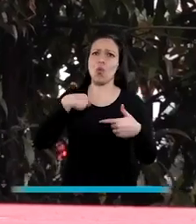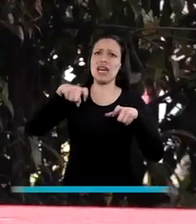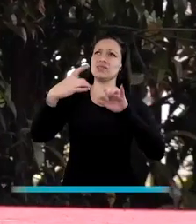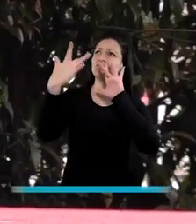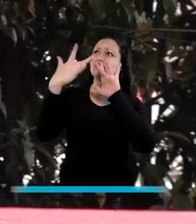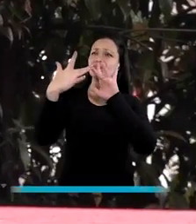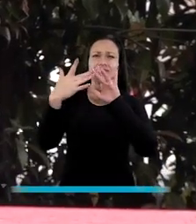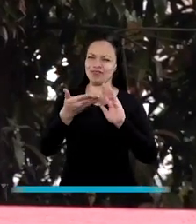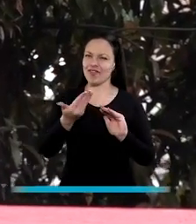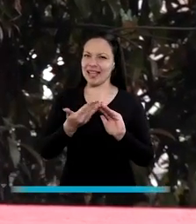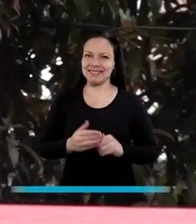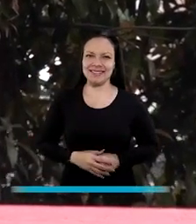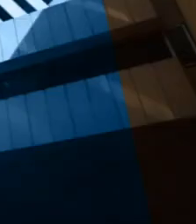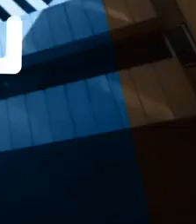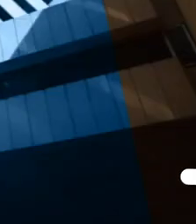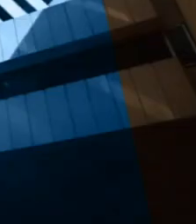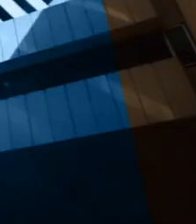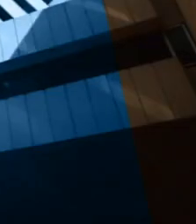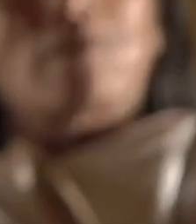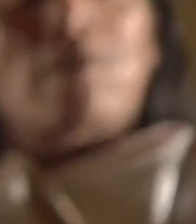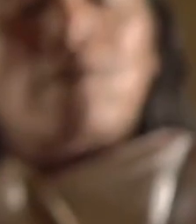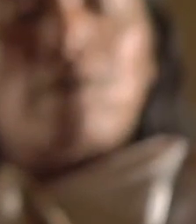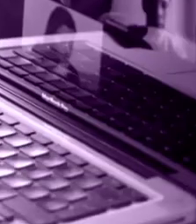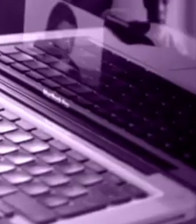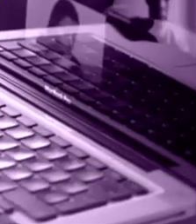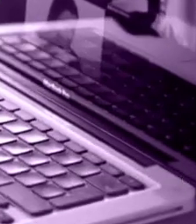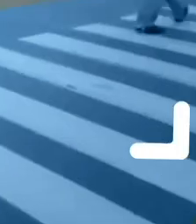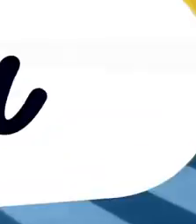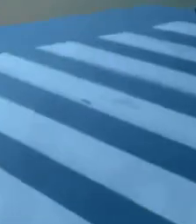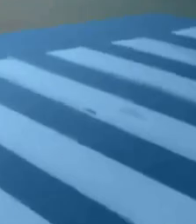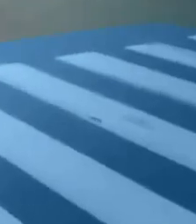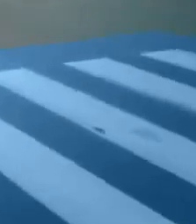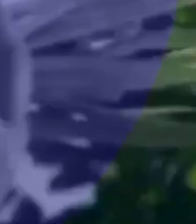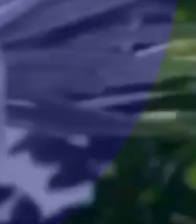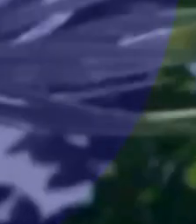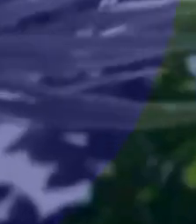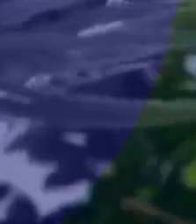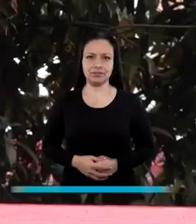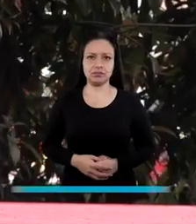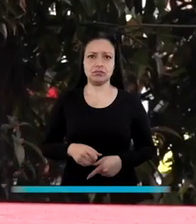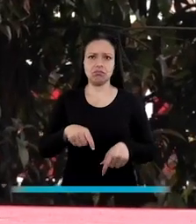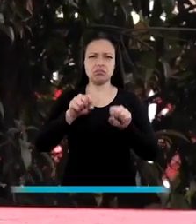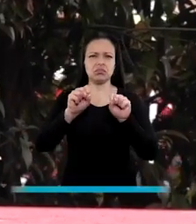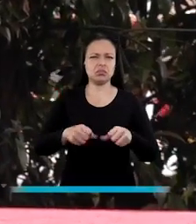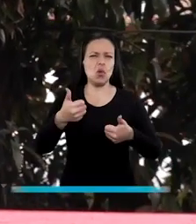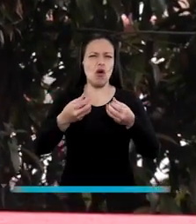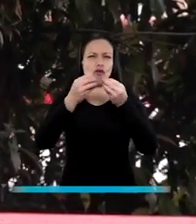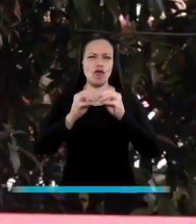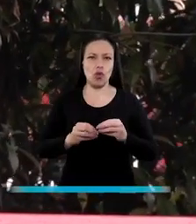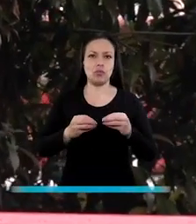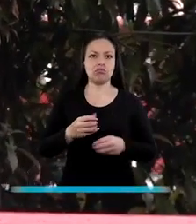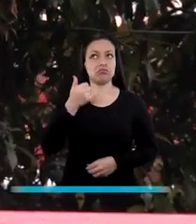y comunicarse con la procu es muy fácil ah pueden hacerlo a través